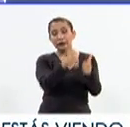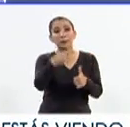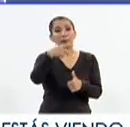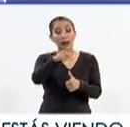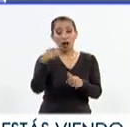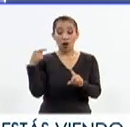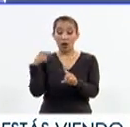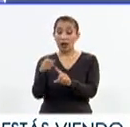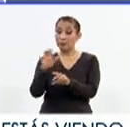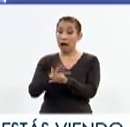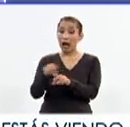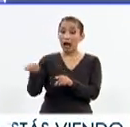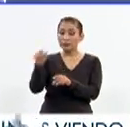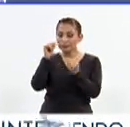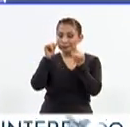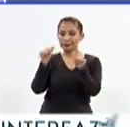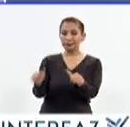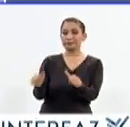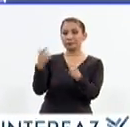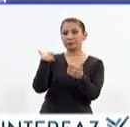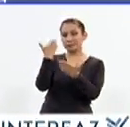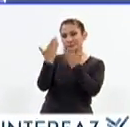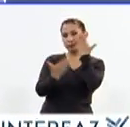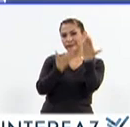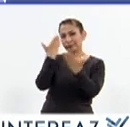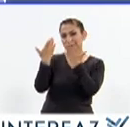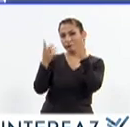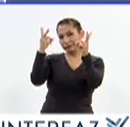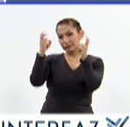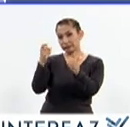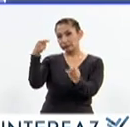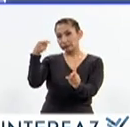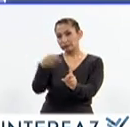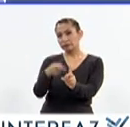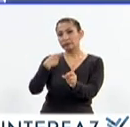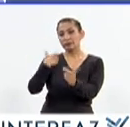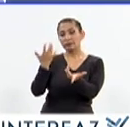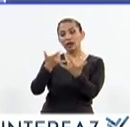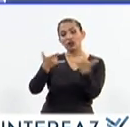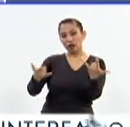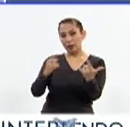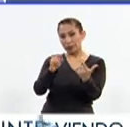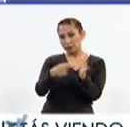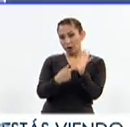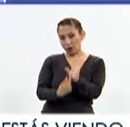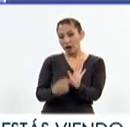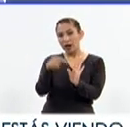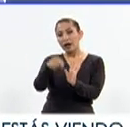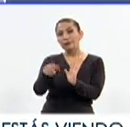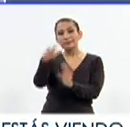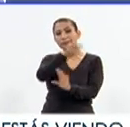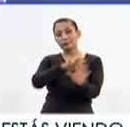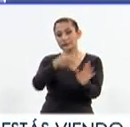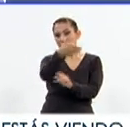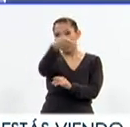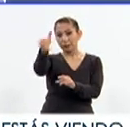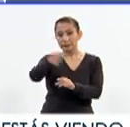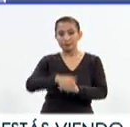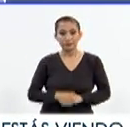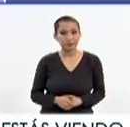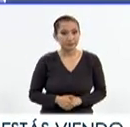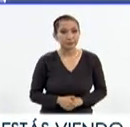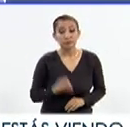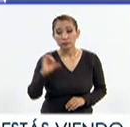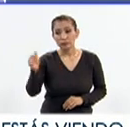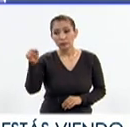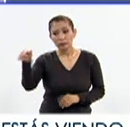pero principalmente están enfocadas a sus estudios. En el caso de una de las historias que les traigo es en la cuestión agrícola. Y